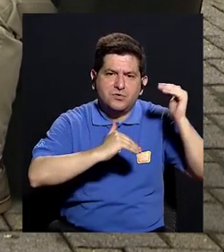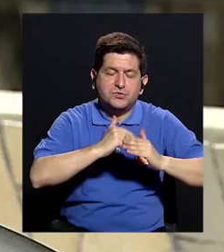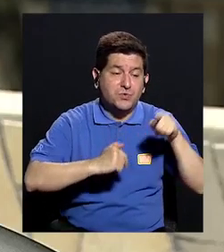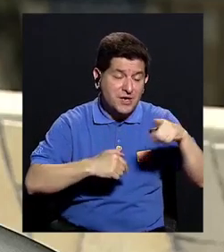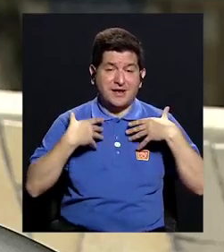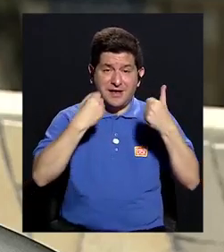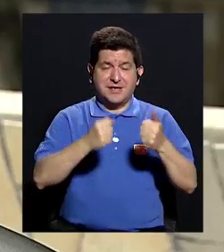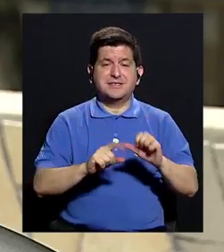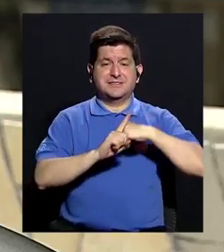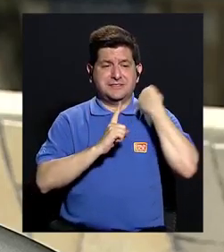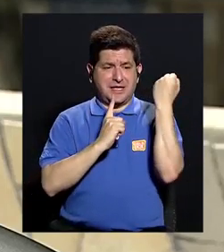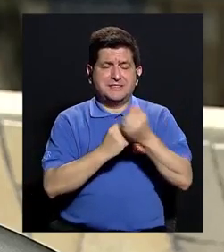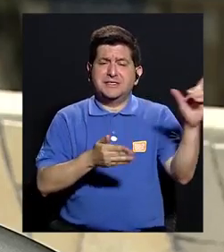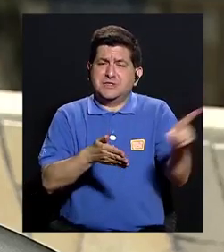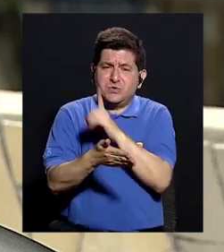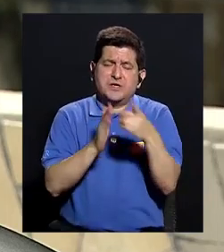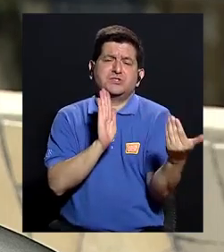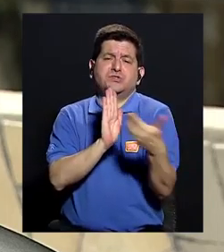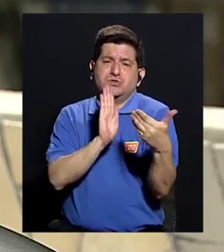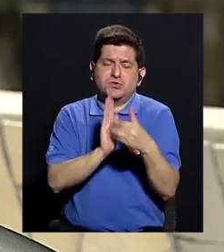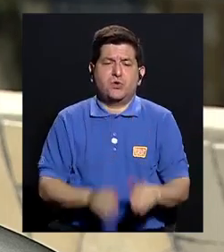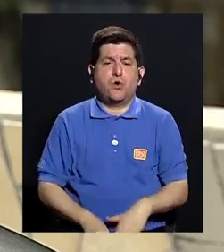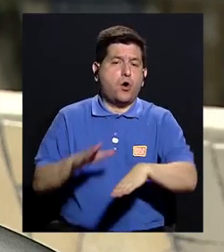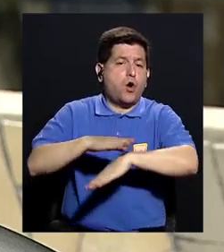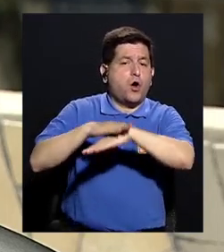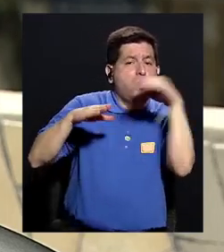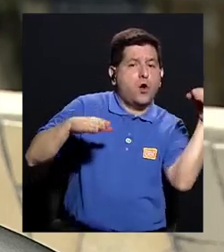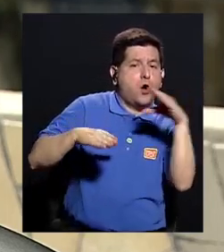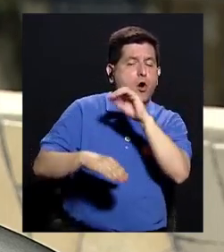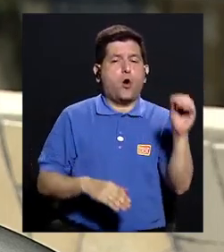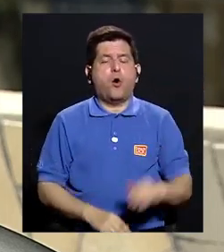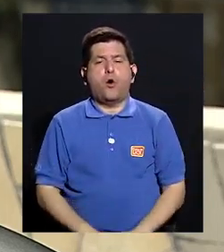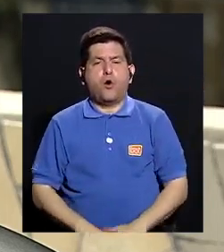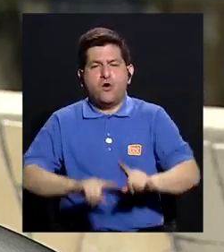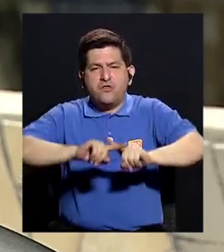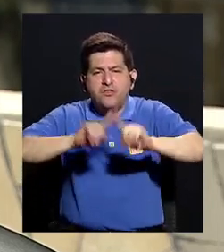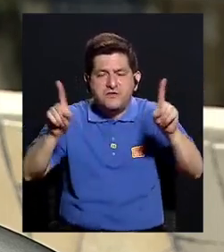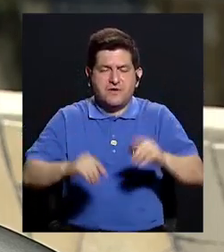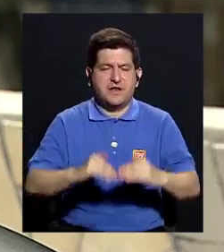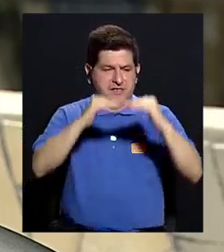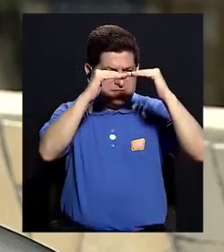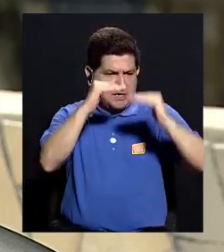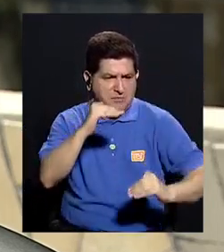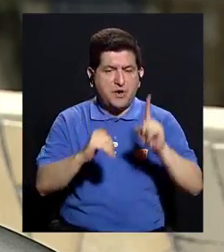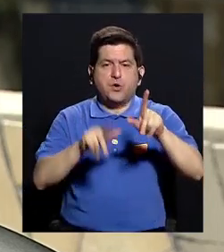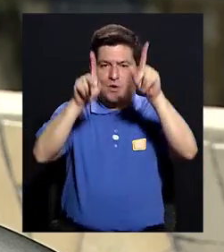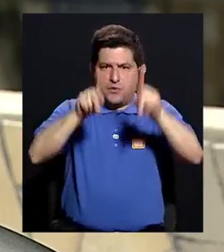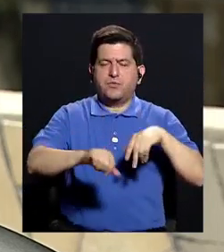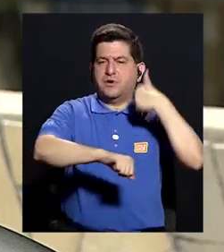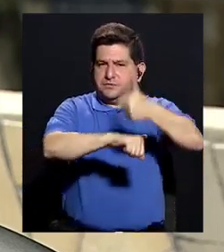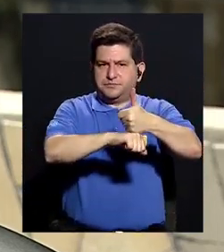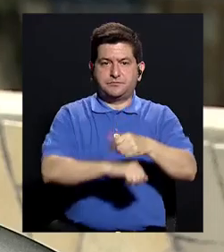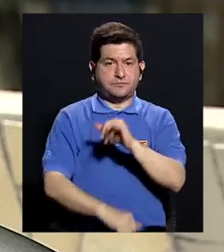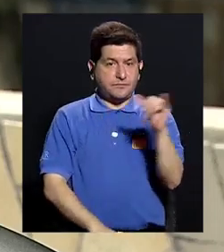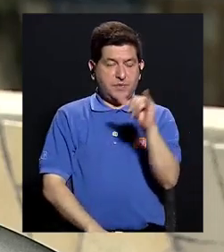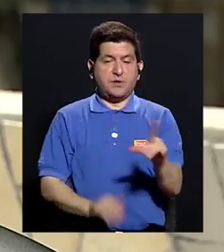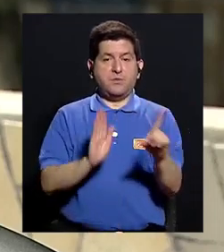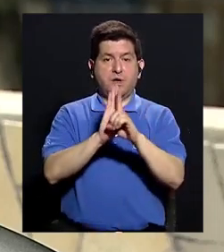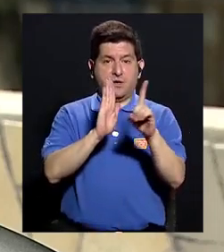salud mientras vive en un espacio de discriminación, de exclusión y de distinción que inferiorice a algún ser humano.